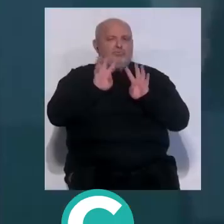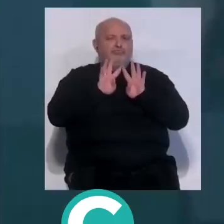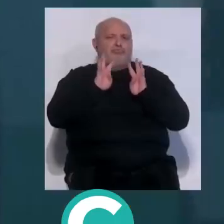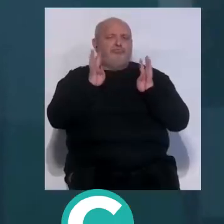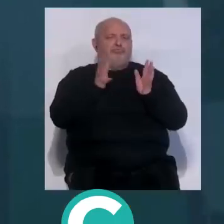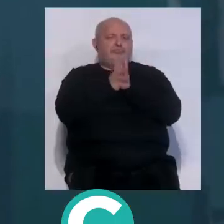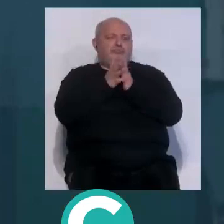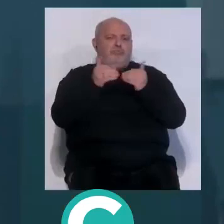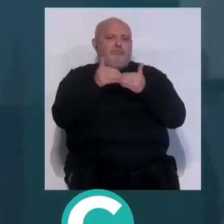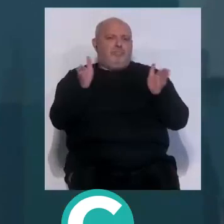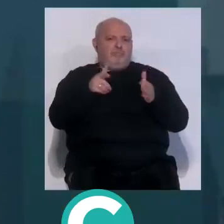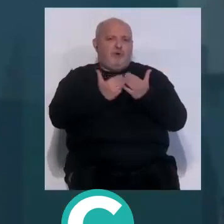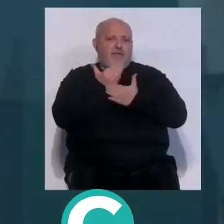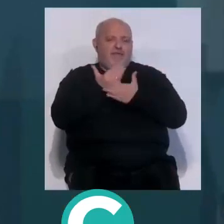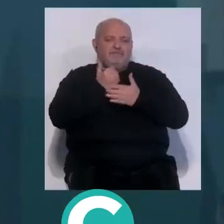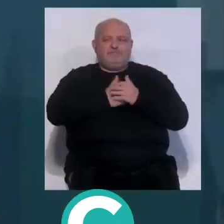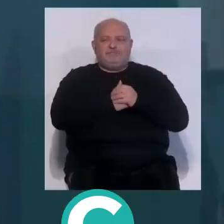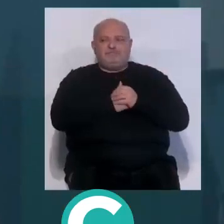miembros del Gobierno municipal.